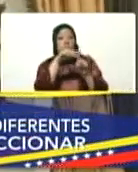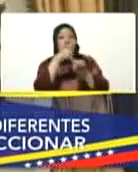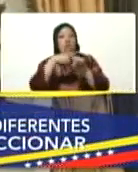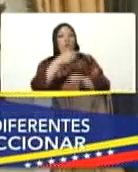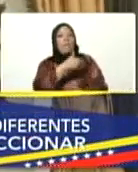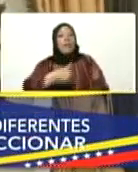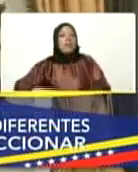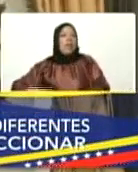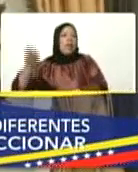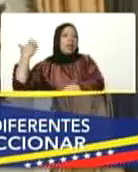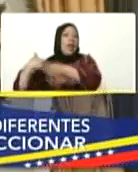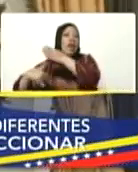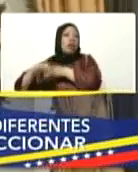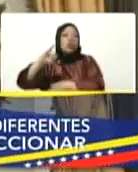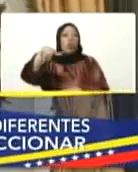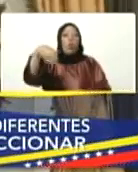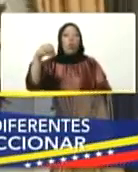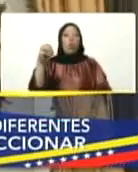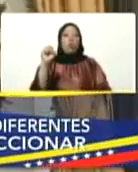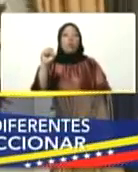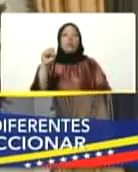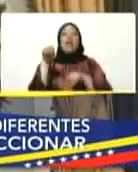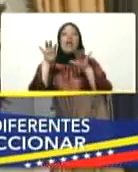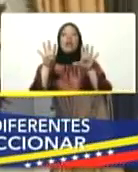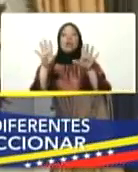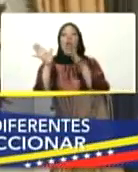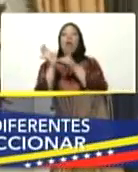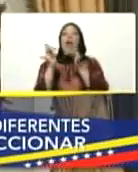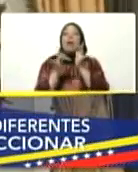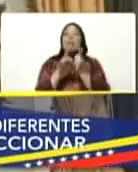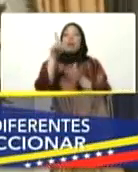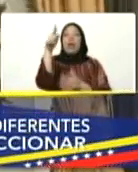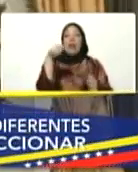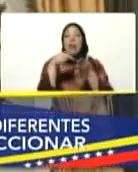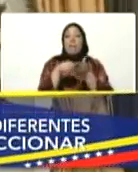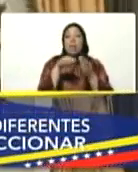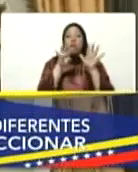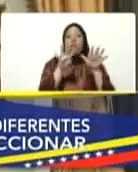Gaitán el 9 de abril de 1948 en Bogotá.